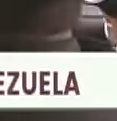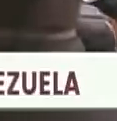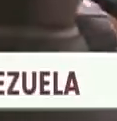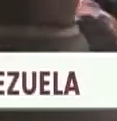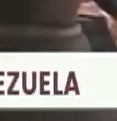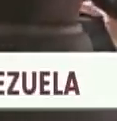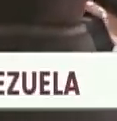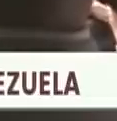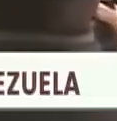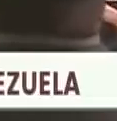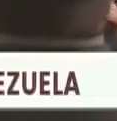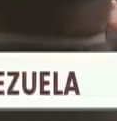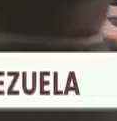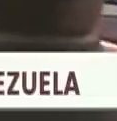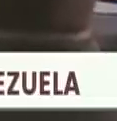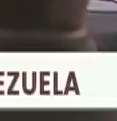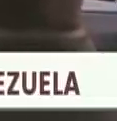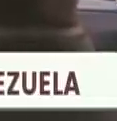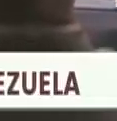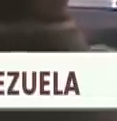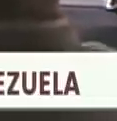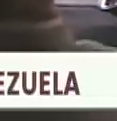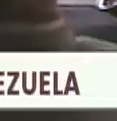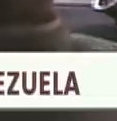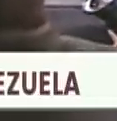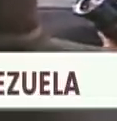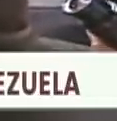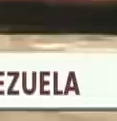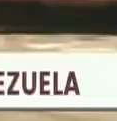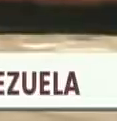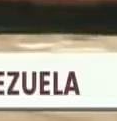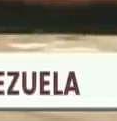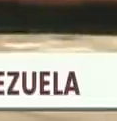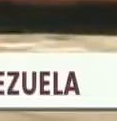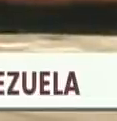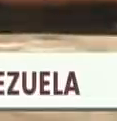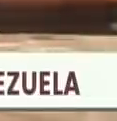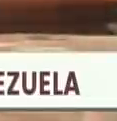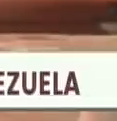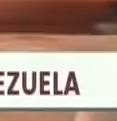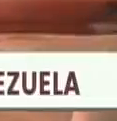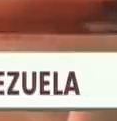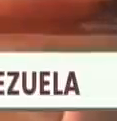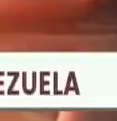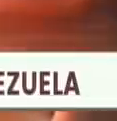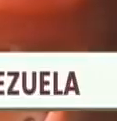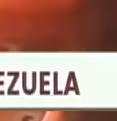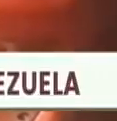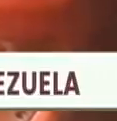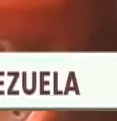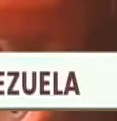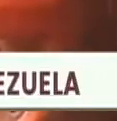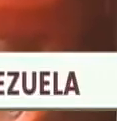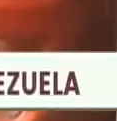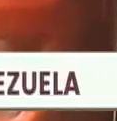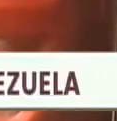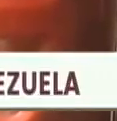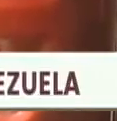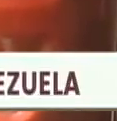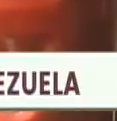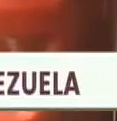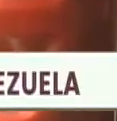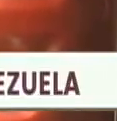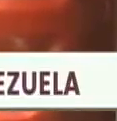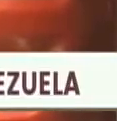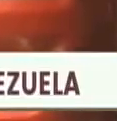el presidente Nicolás Maduro, quien ha expresado, somos de verdad y estamos de pie. Venimos de las catacumbas